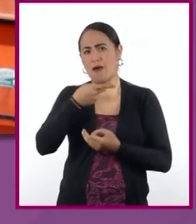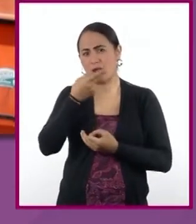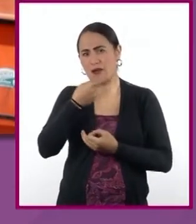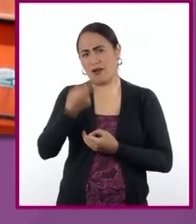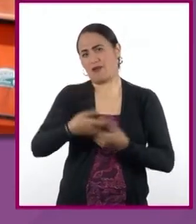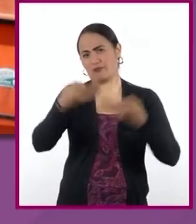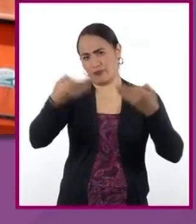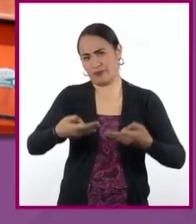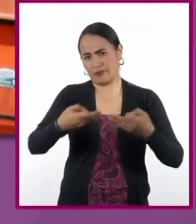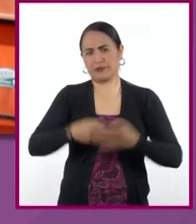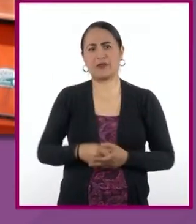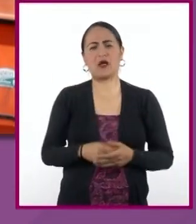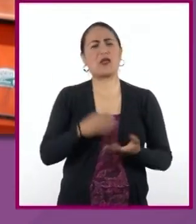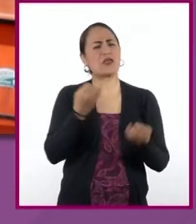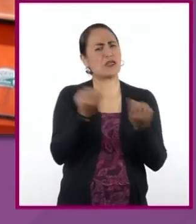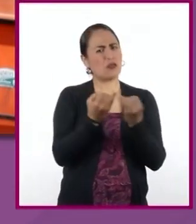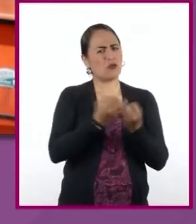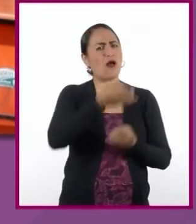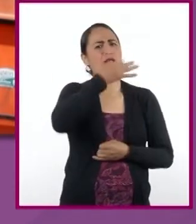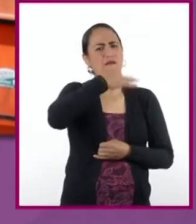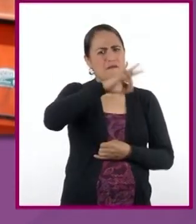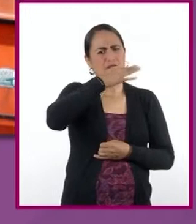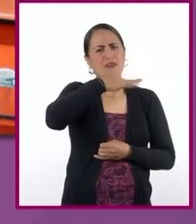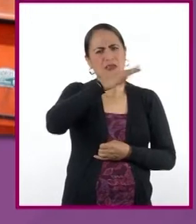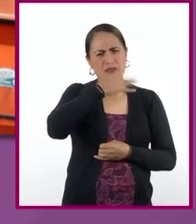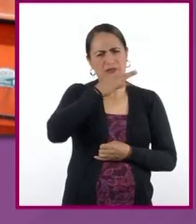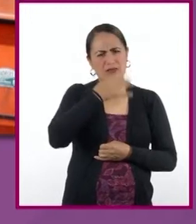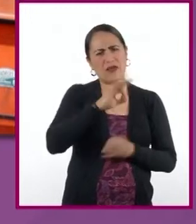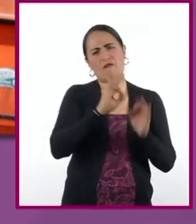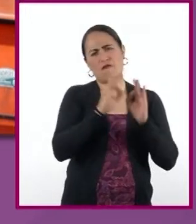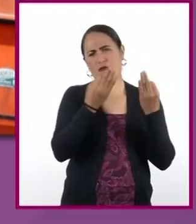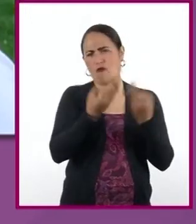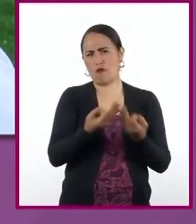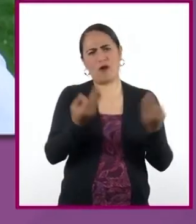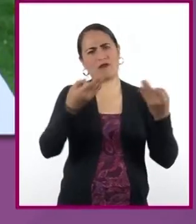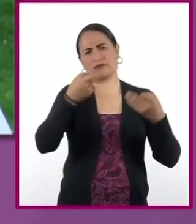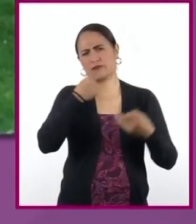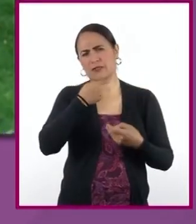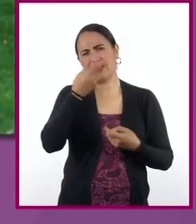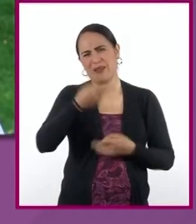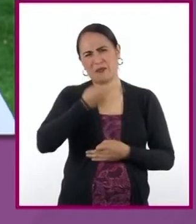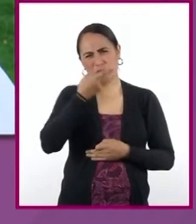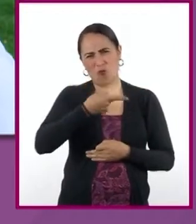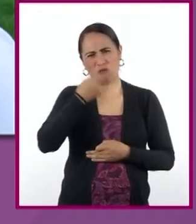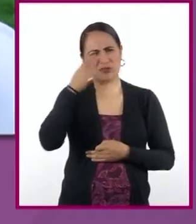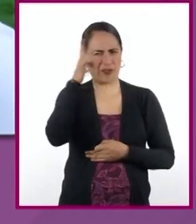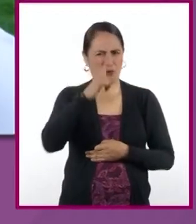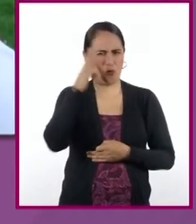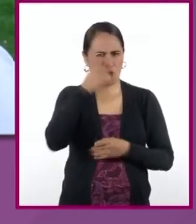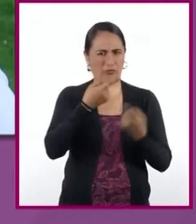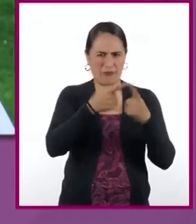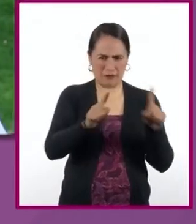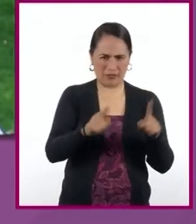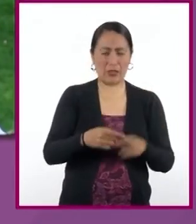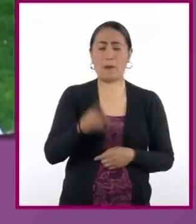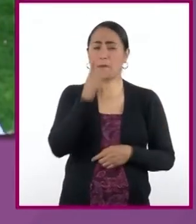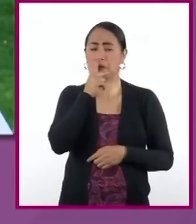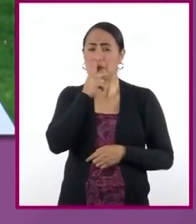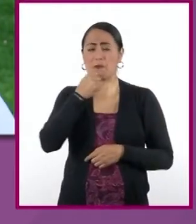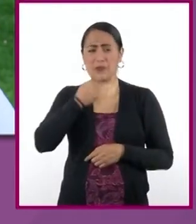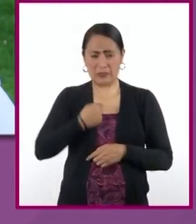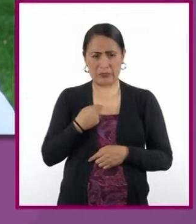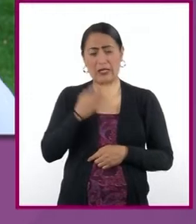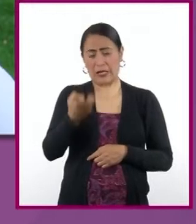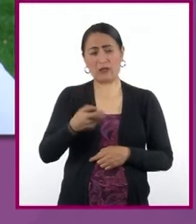cuando estamos en una fiesta, hablamos de una forma distinta a cuando estamos en la clase. Mi papá dice que los jóvenes hablamos así para formarnos una